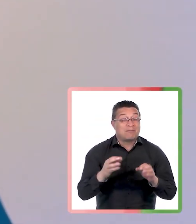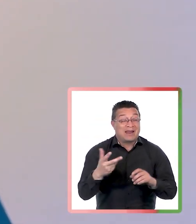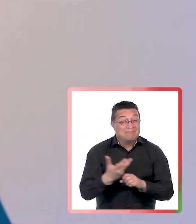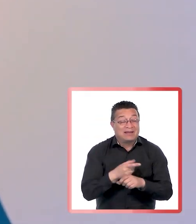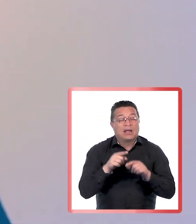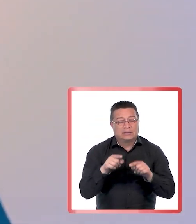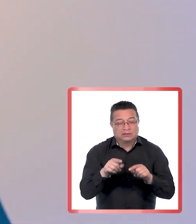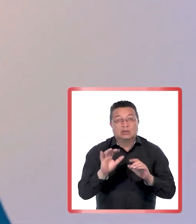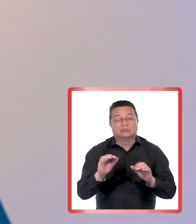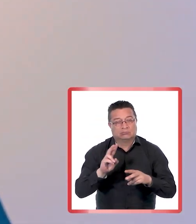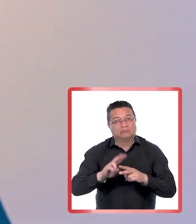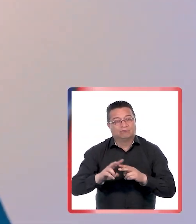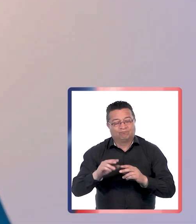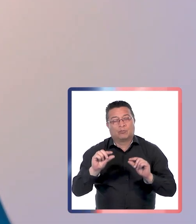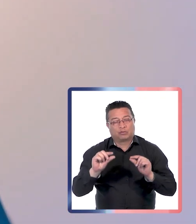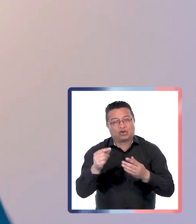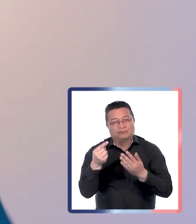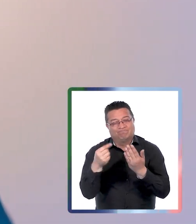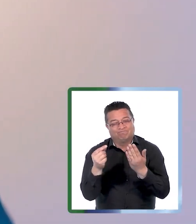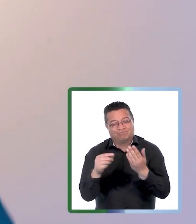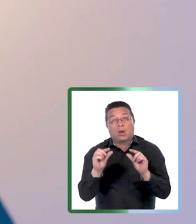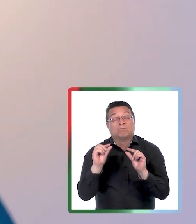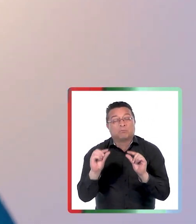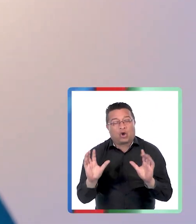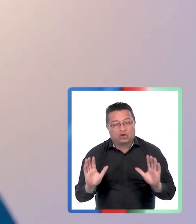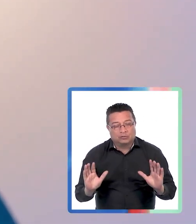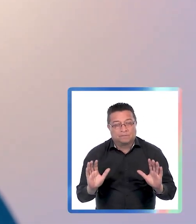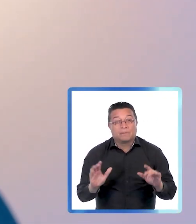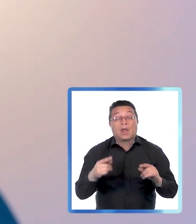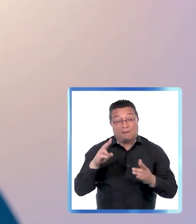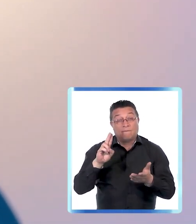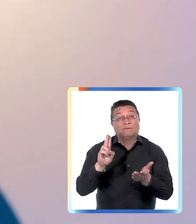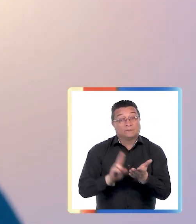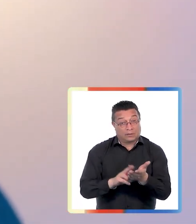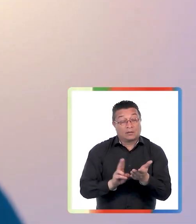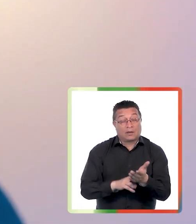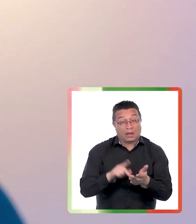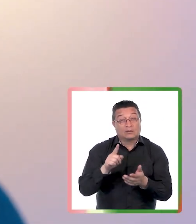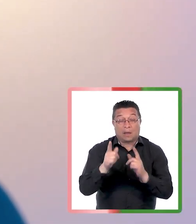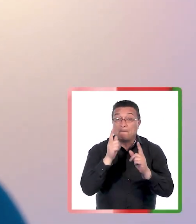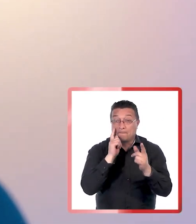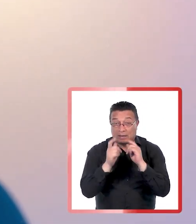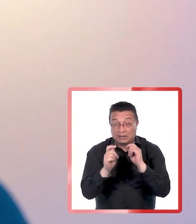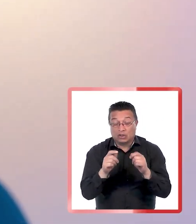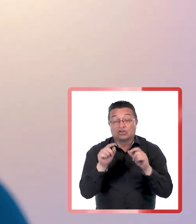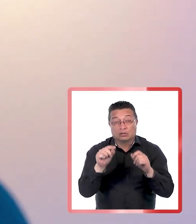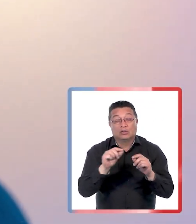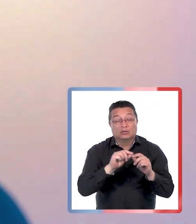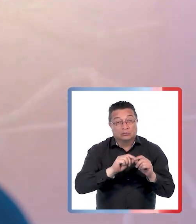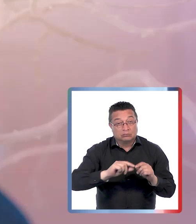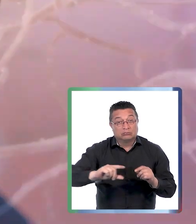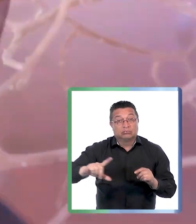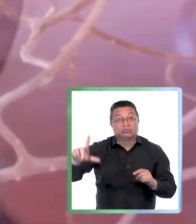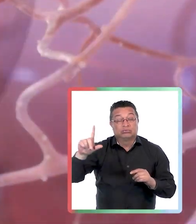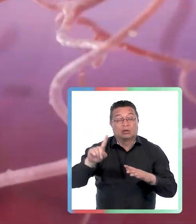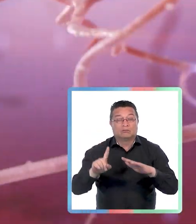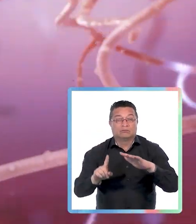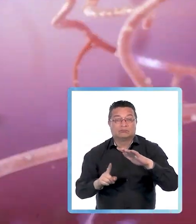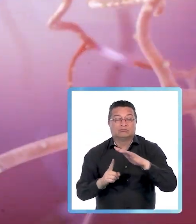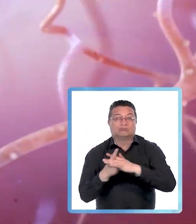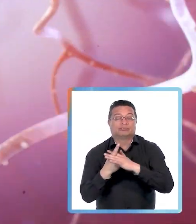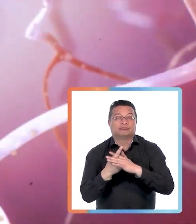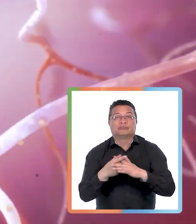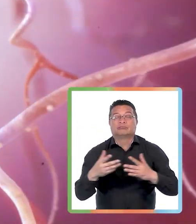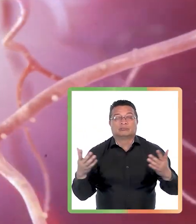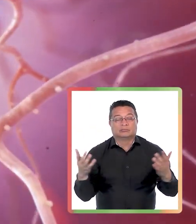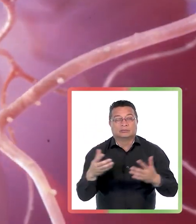resultados son bastante desilusionantes, ¿no? Y efectivamente, el riesgo empieza, o la